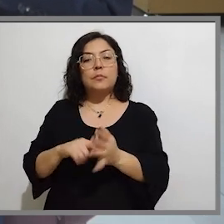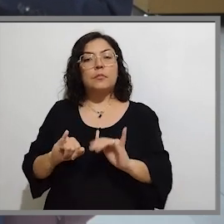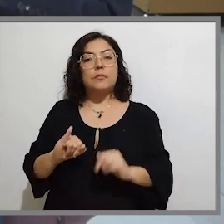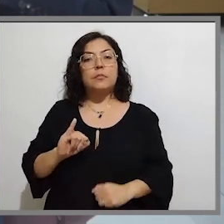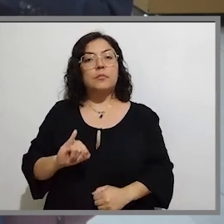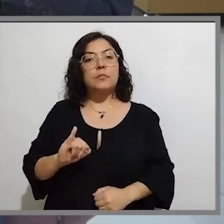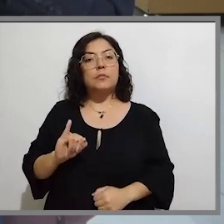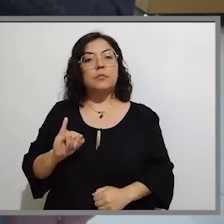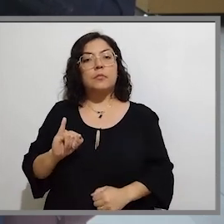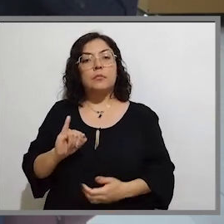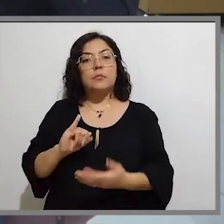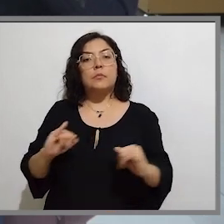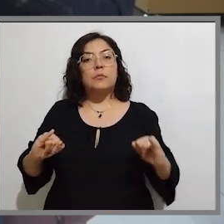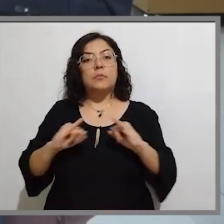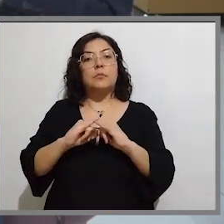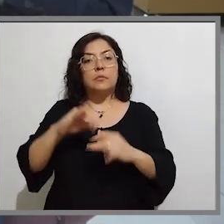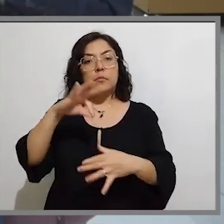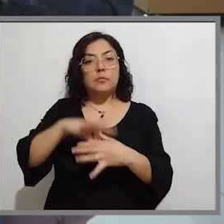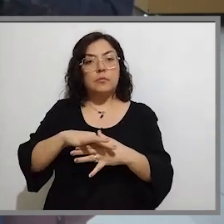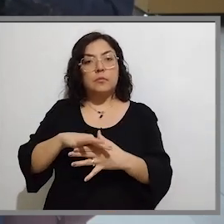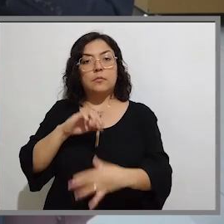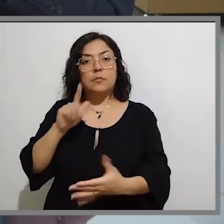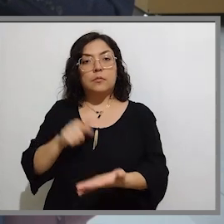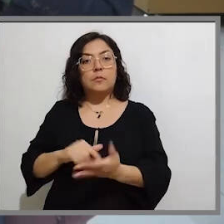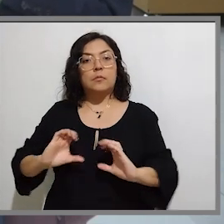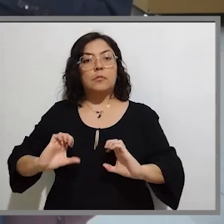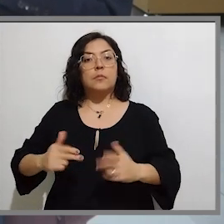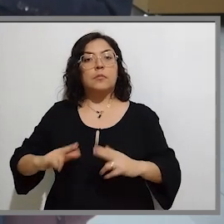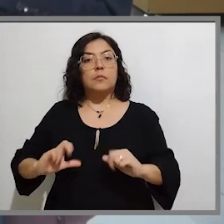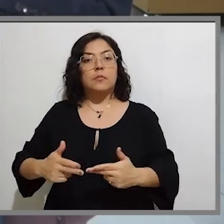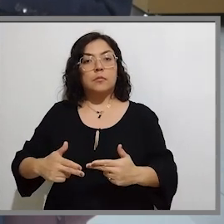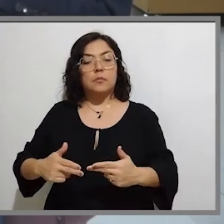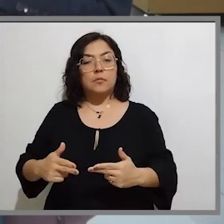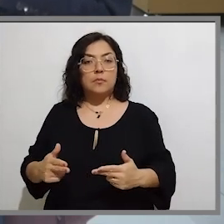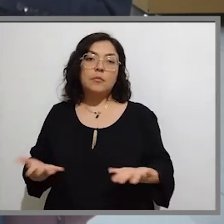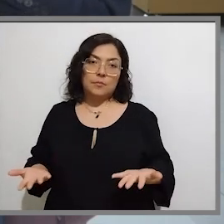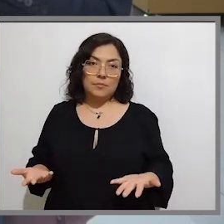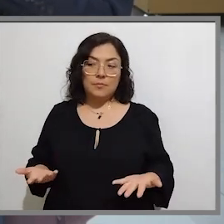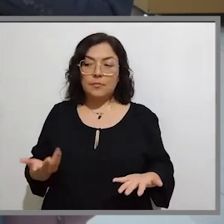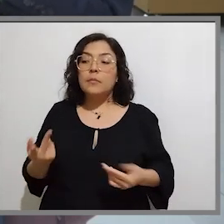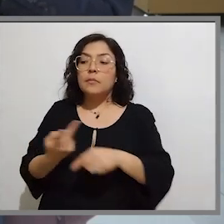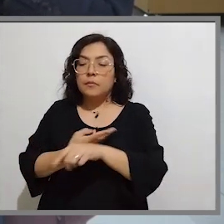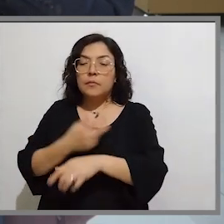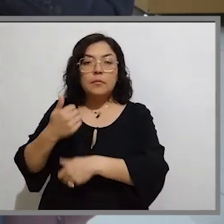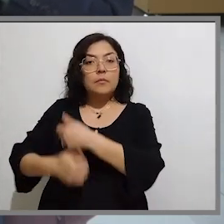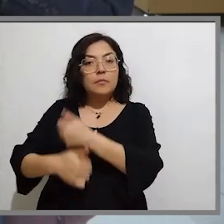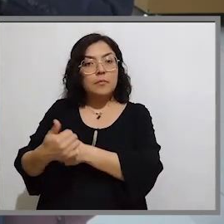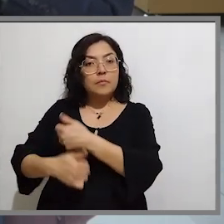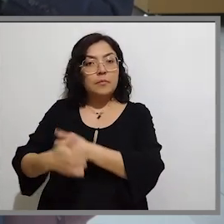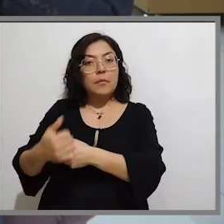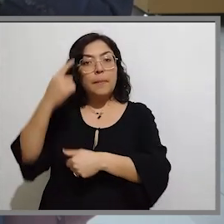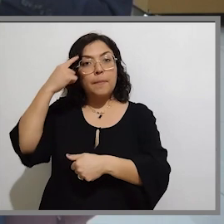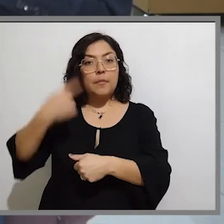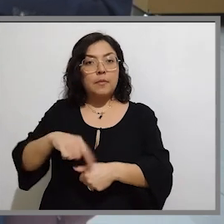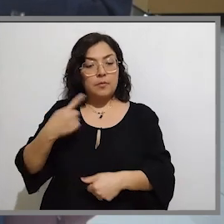Chiapas. Los demás institutos electorales realizamos ya etapas estatales para buscar a un